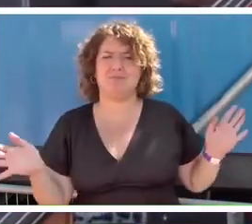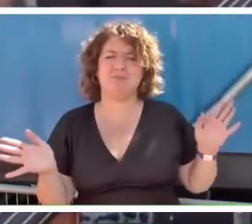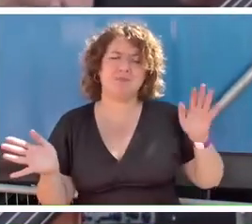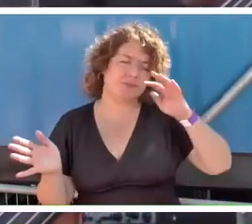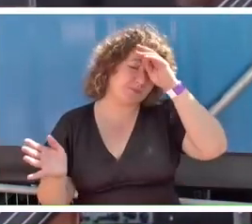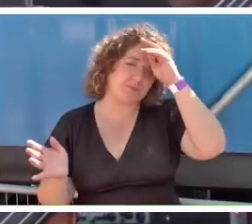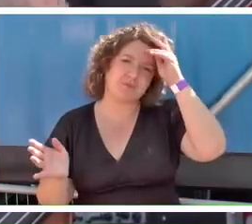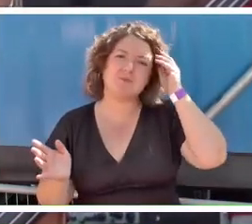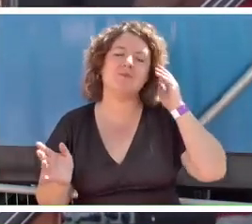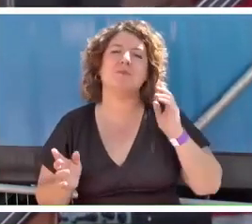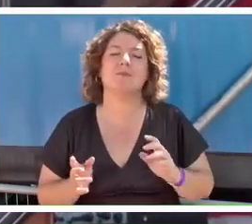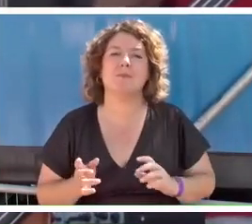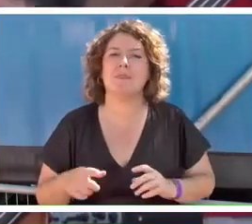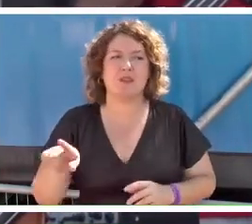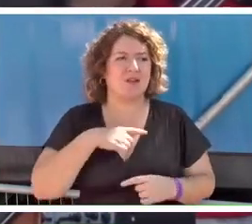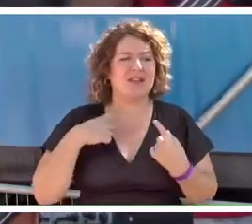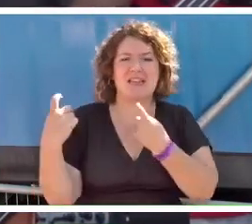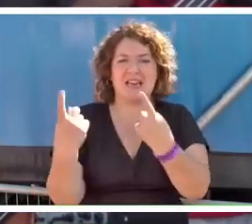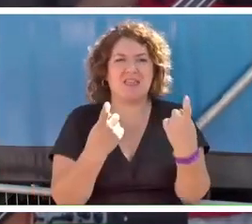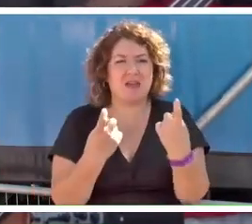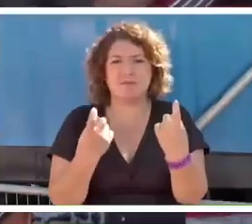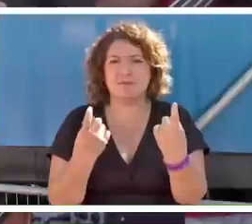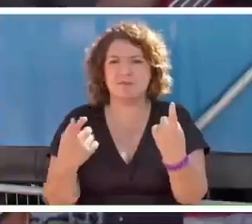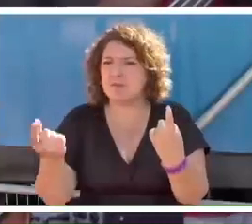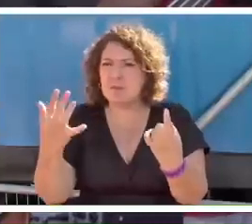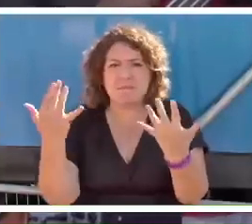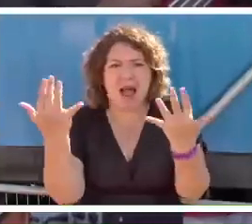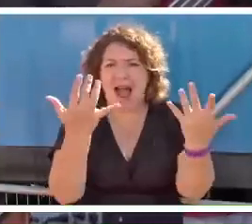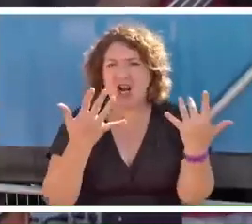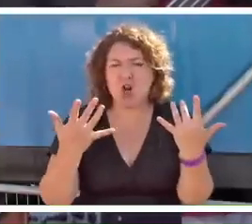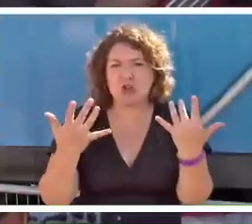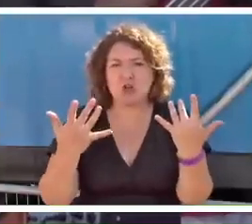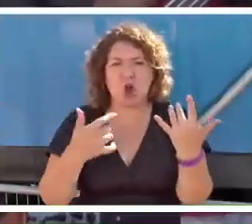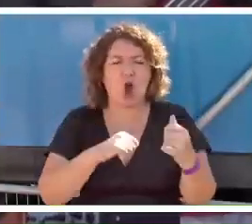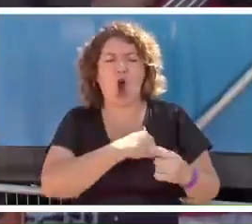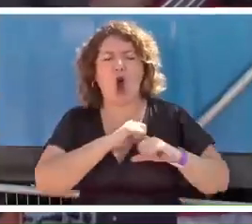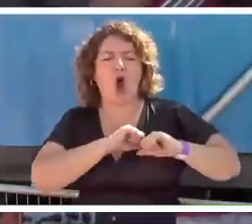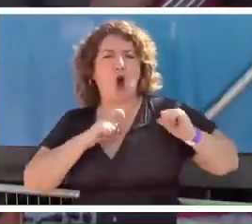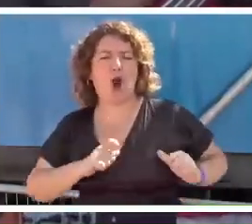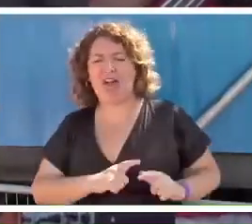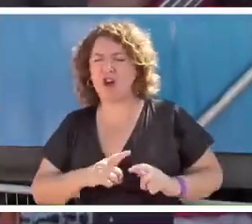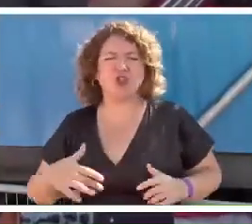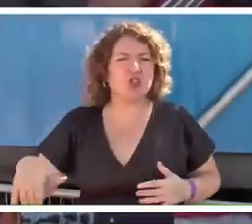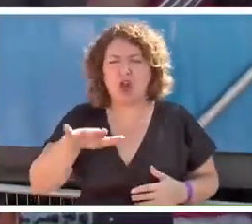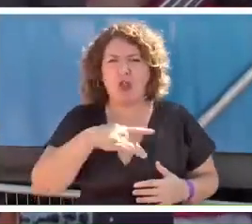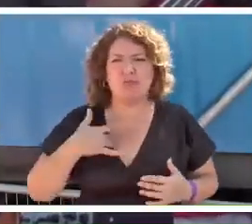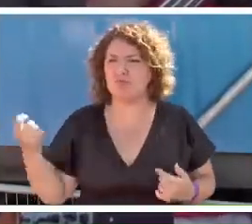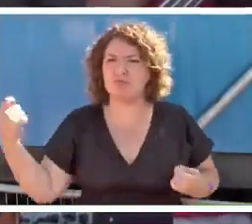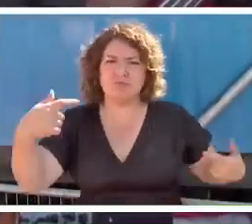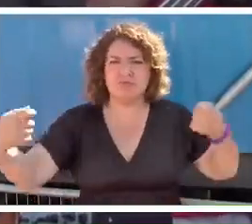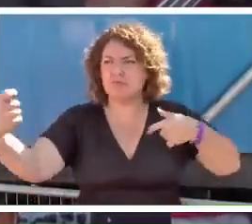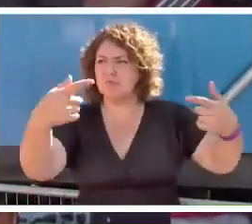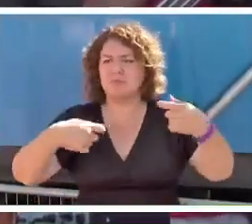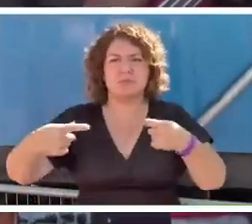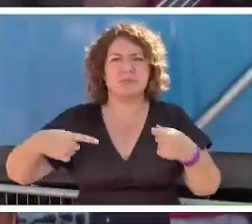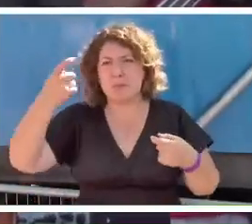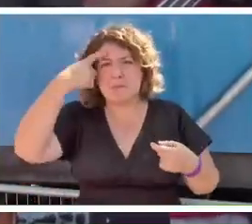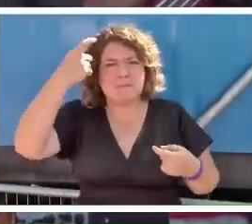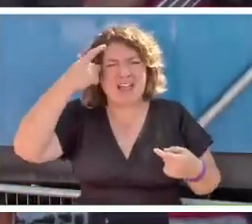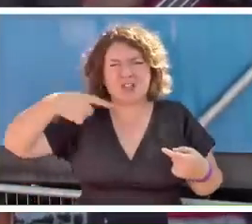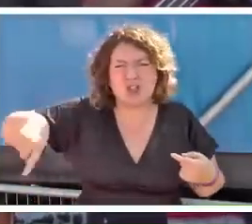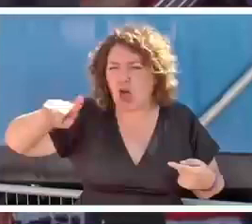que necesitamos todas las manos, todos los corazones, todas las mentes.